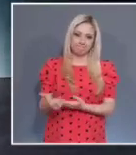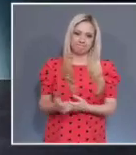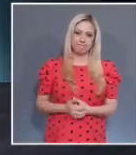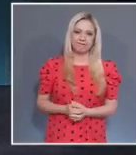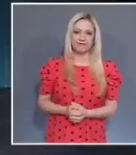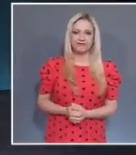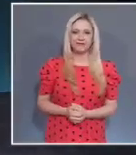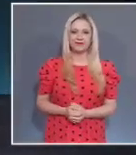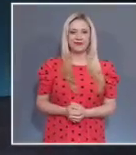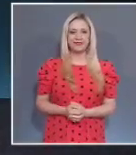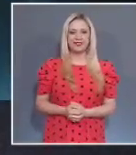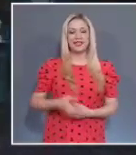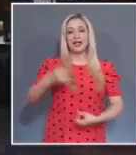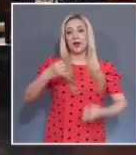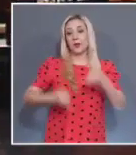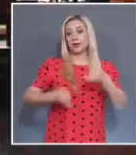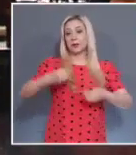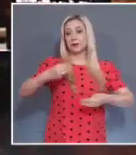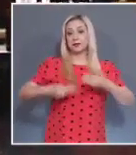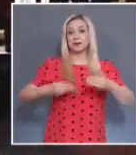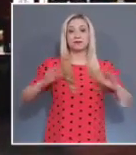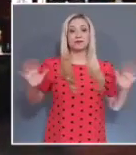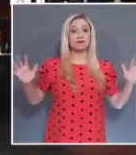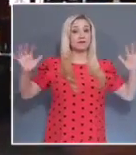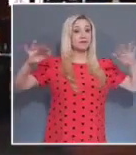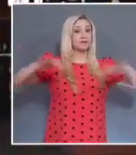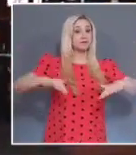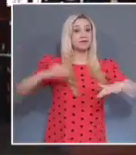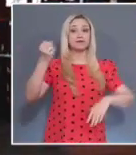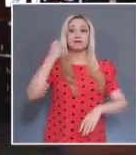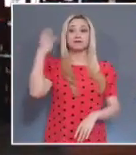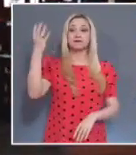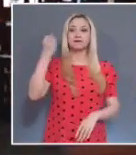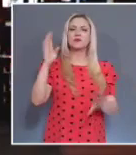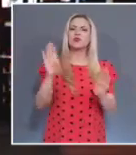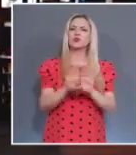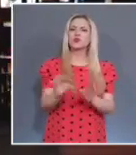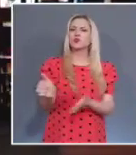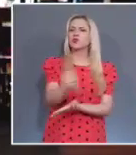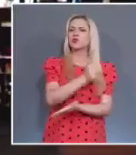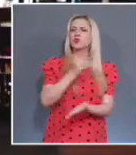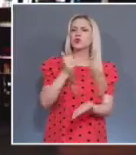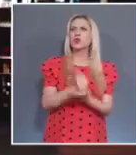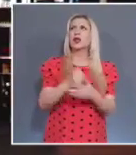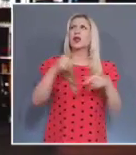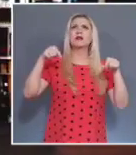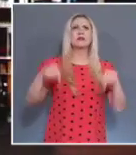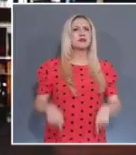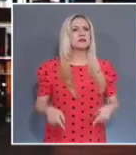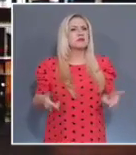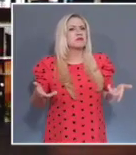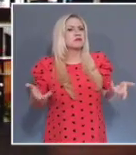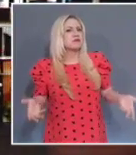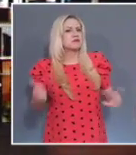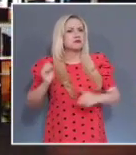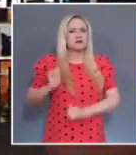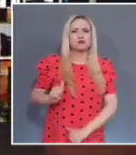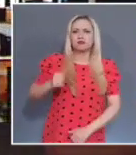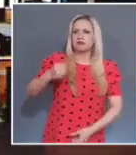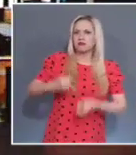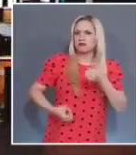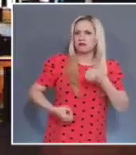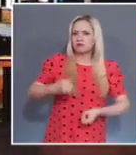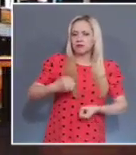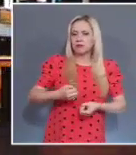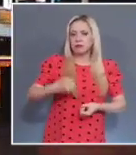Jueces y magistrados participaron en un conversatorio sobre urbanismo para analizar el papel del Poder Judicial en la construcción de